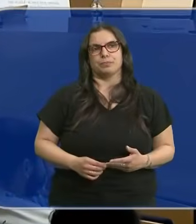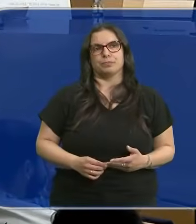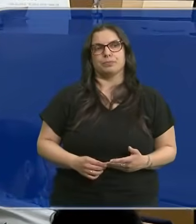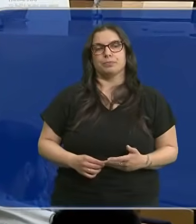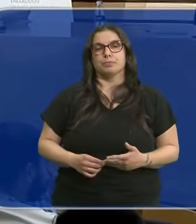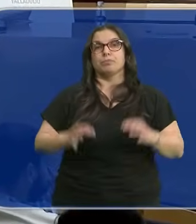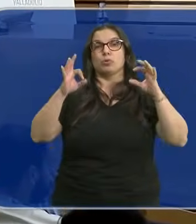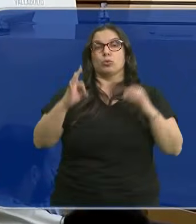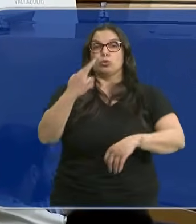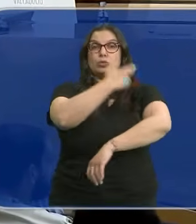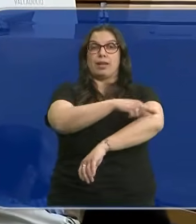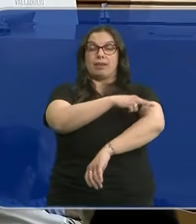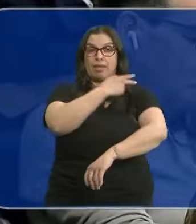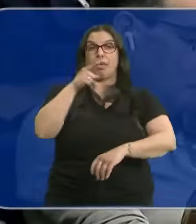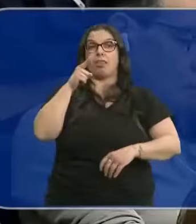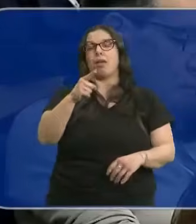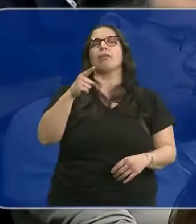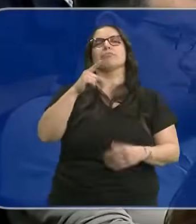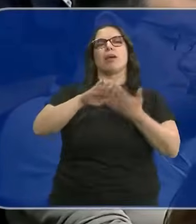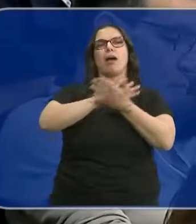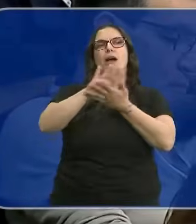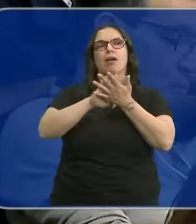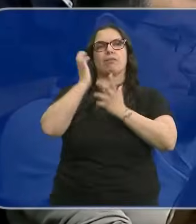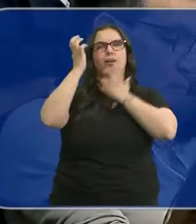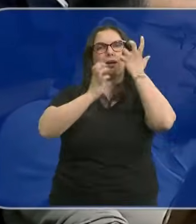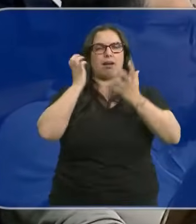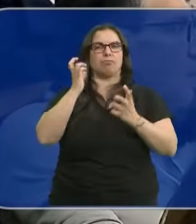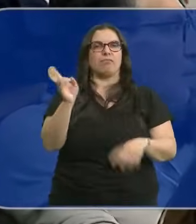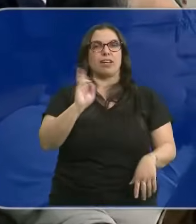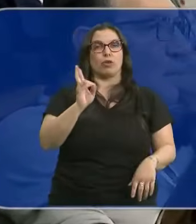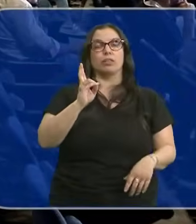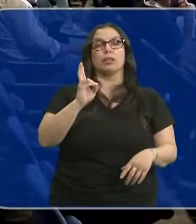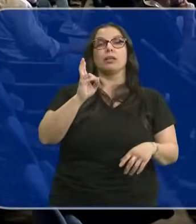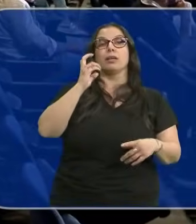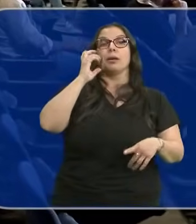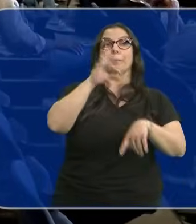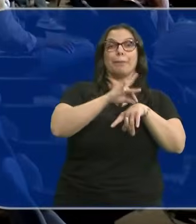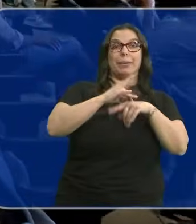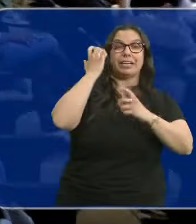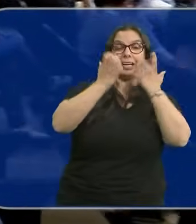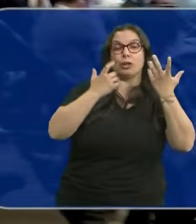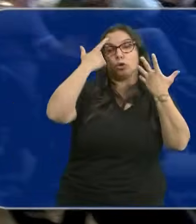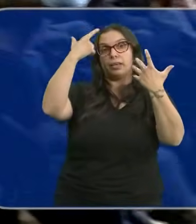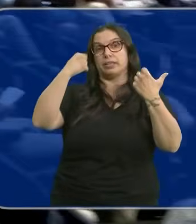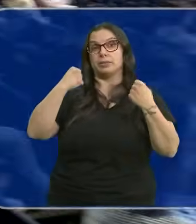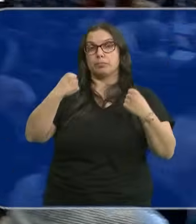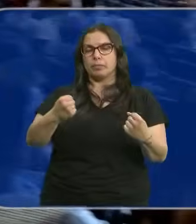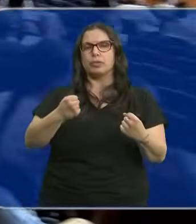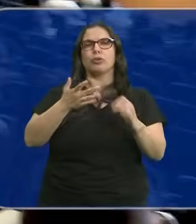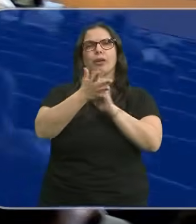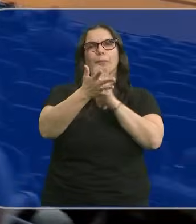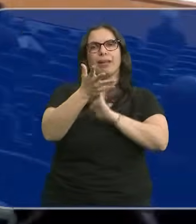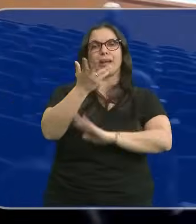Y precisamente de sanidad bovina se está hablando estos días en Valladolid, donde veterinarios y expertos analizan cómo enfermedades transmitidas por mosquitos